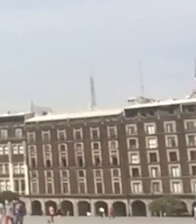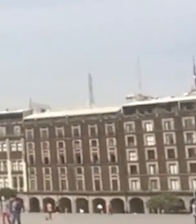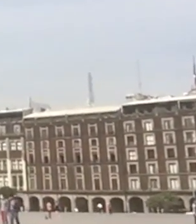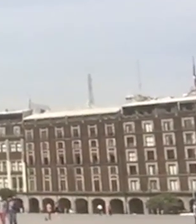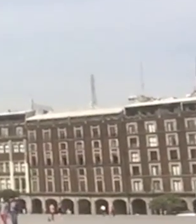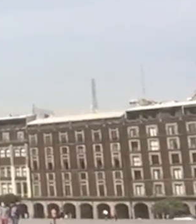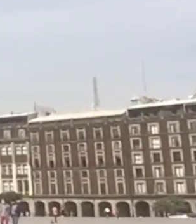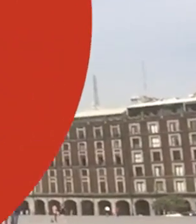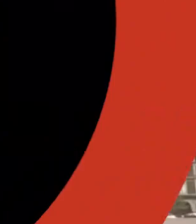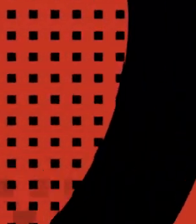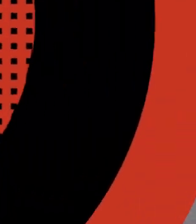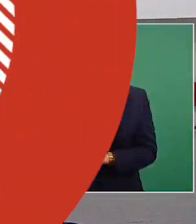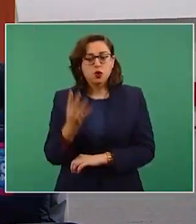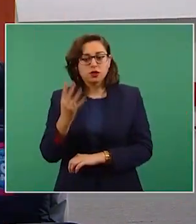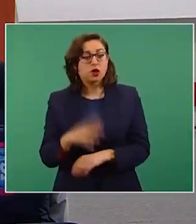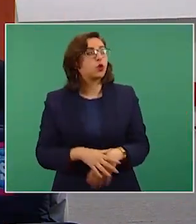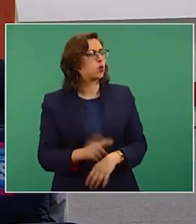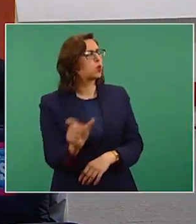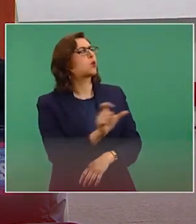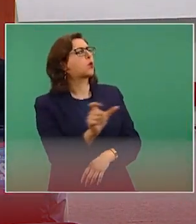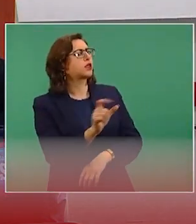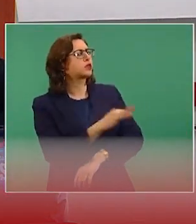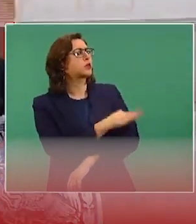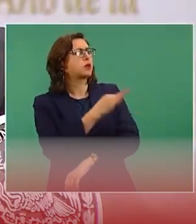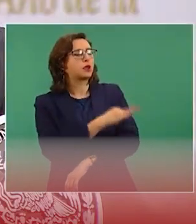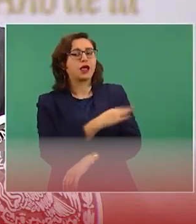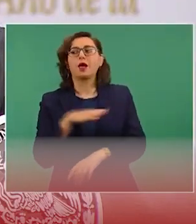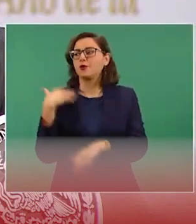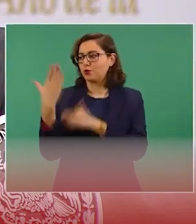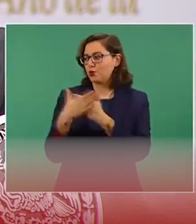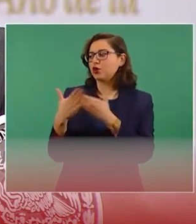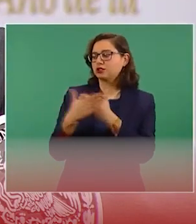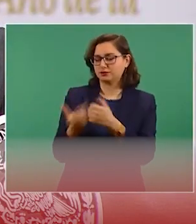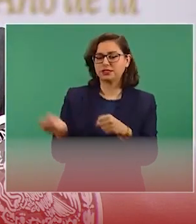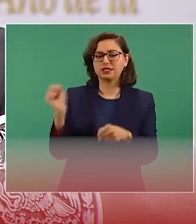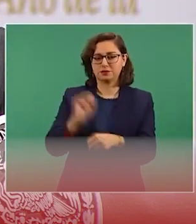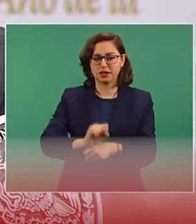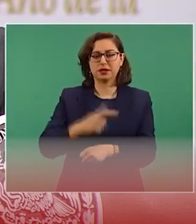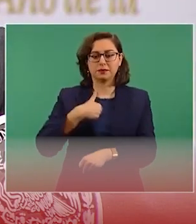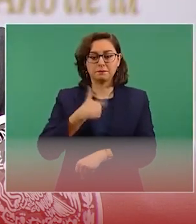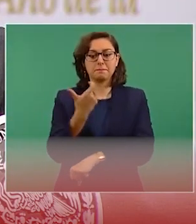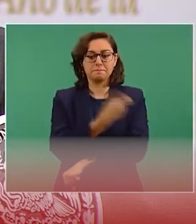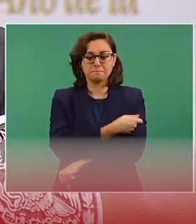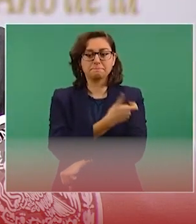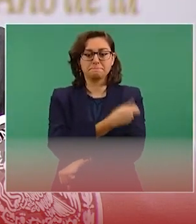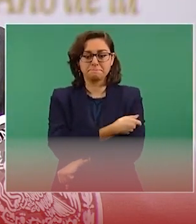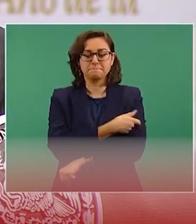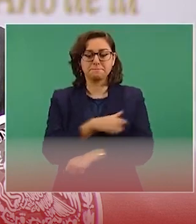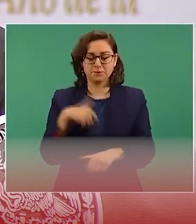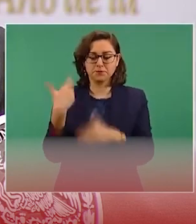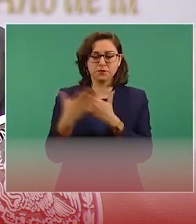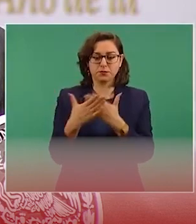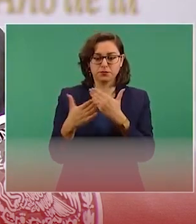dijo el tabasqueño. Me vacuno la semana próxima. Me voy a vacunar.